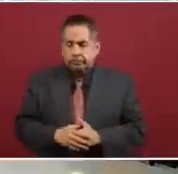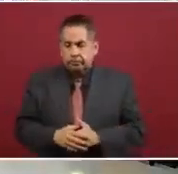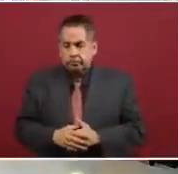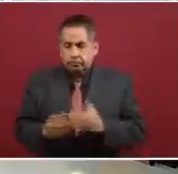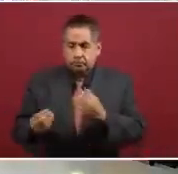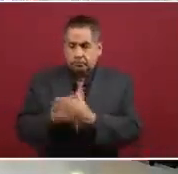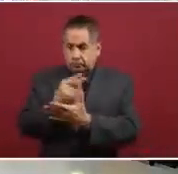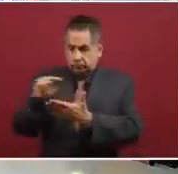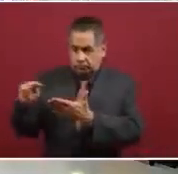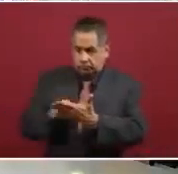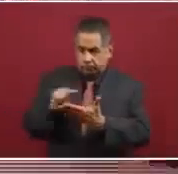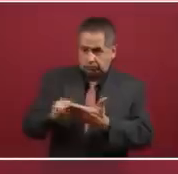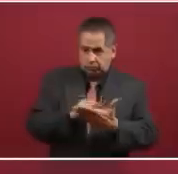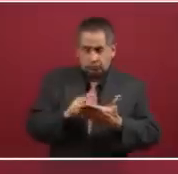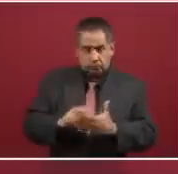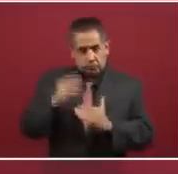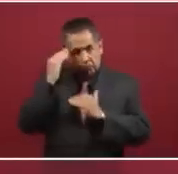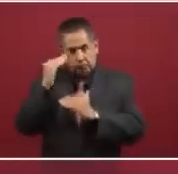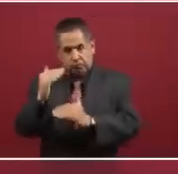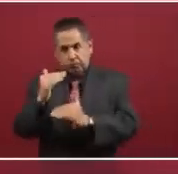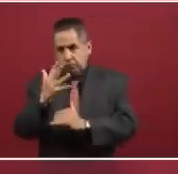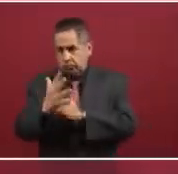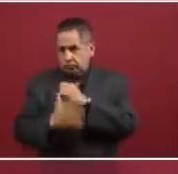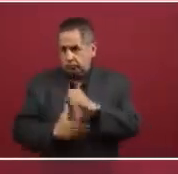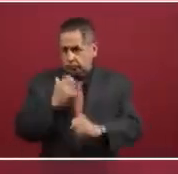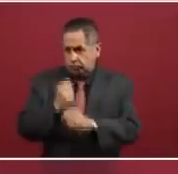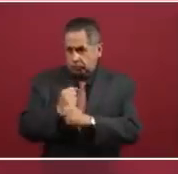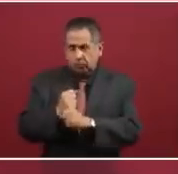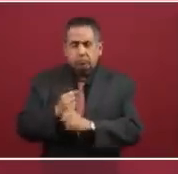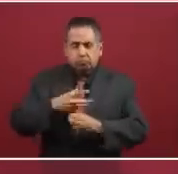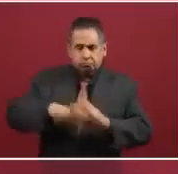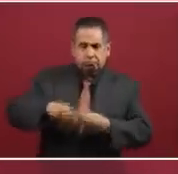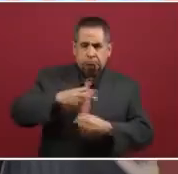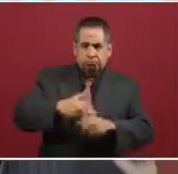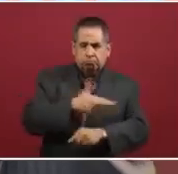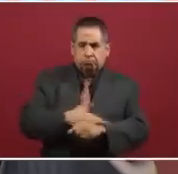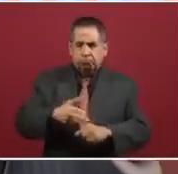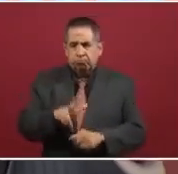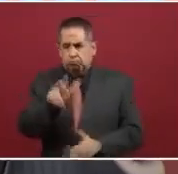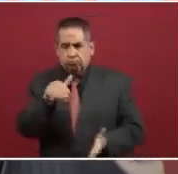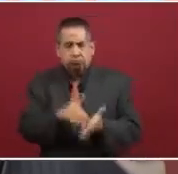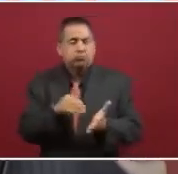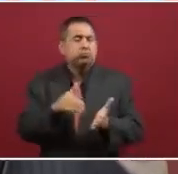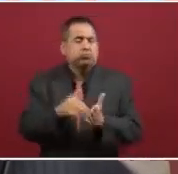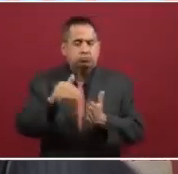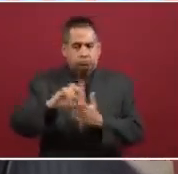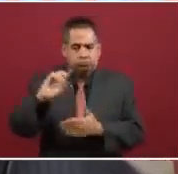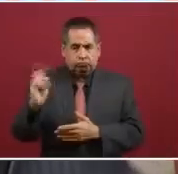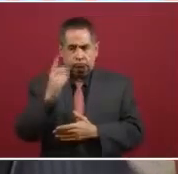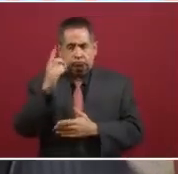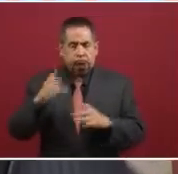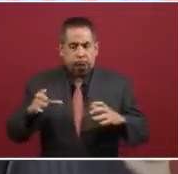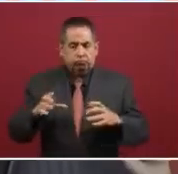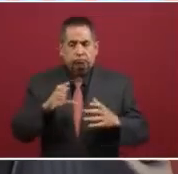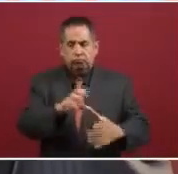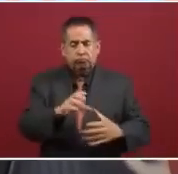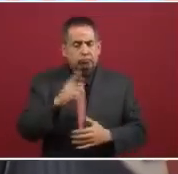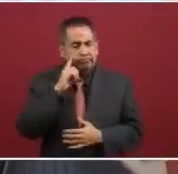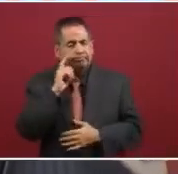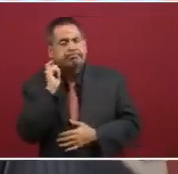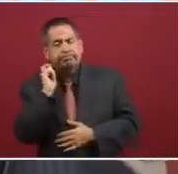sindicado, a un plazo de 5 años y por 8,000 millones de dólares, es una